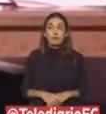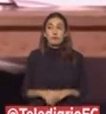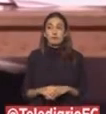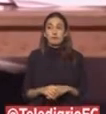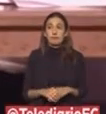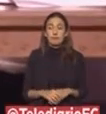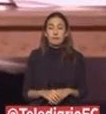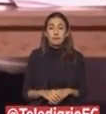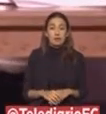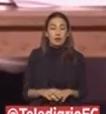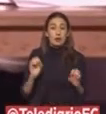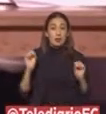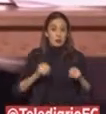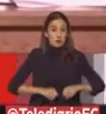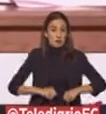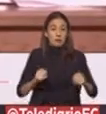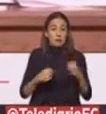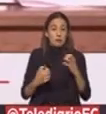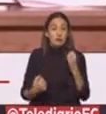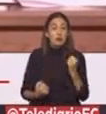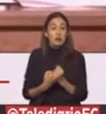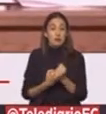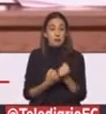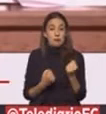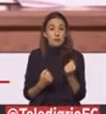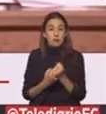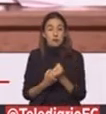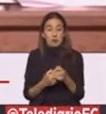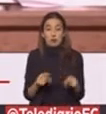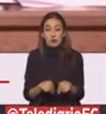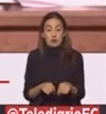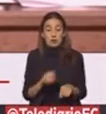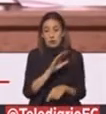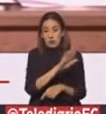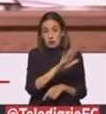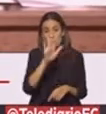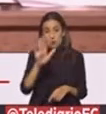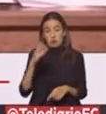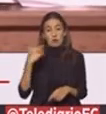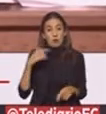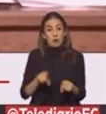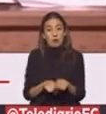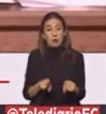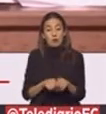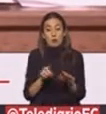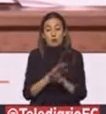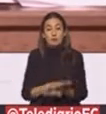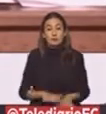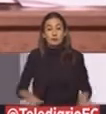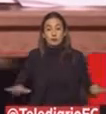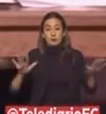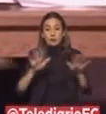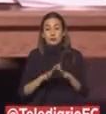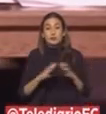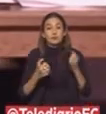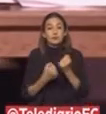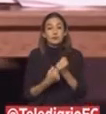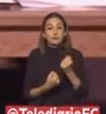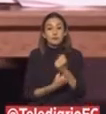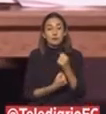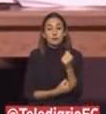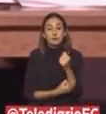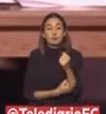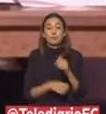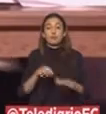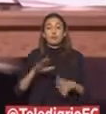vamos a poder unir fuerzas igual como usted es una potencia de hidroelectricidad chile es una potencia de las energías limpias y